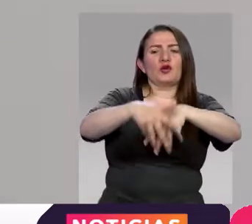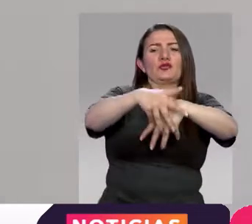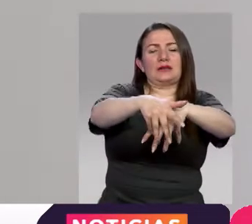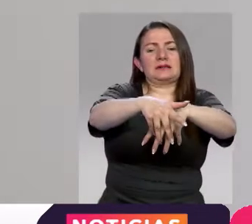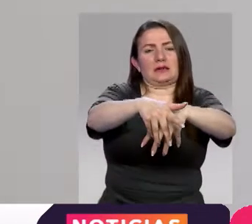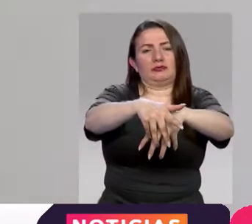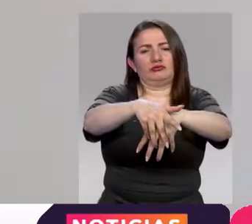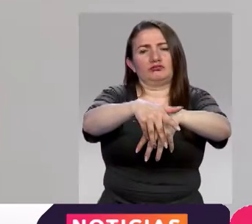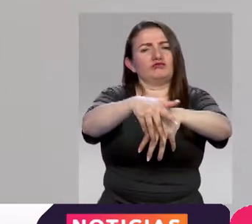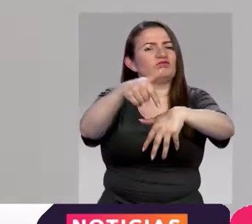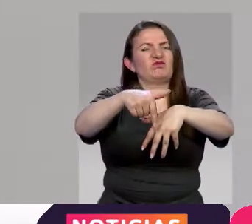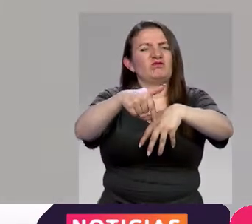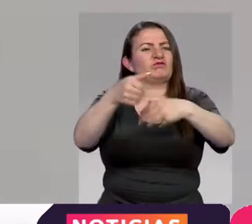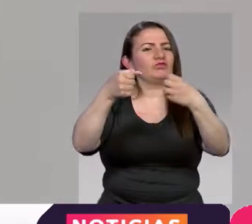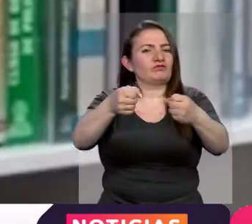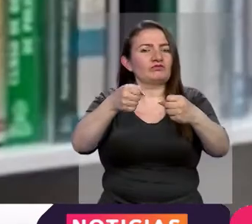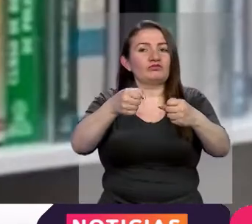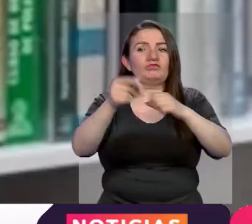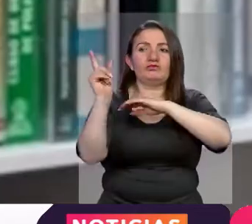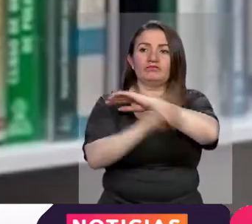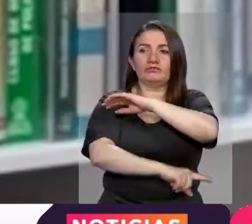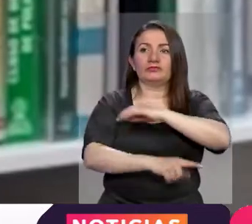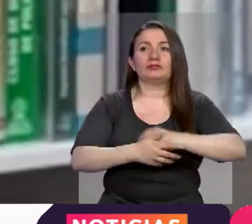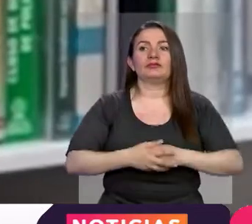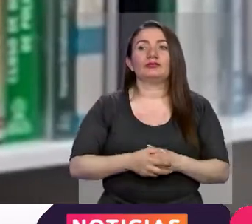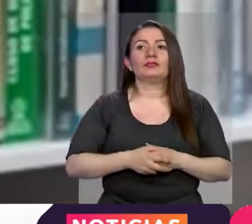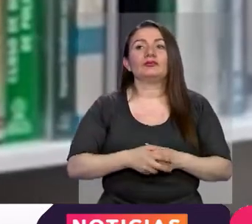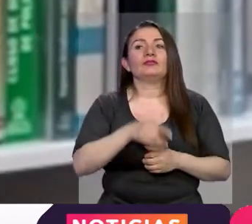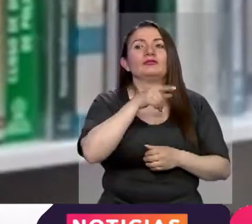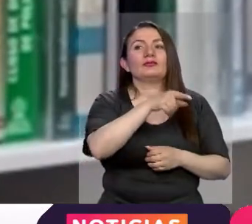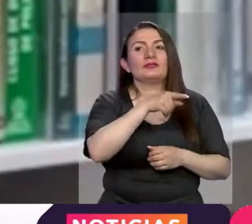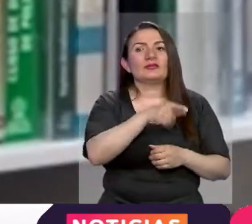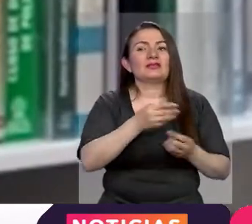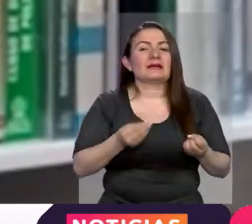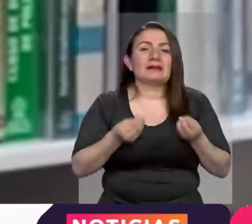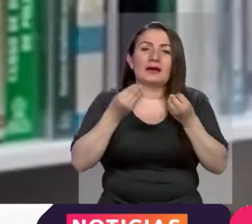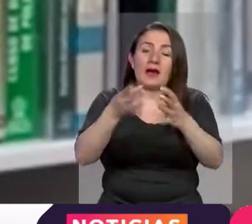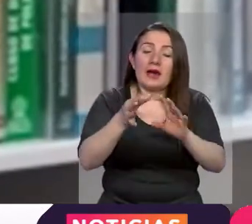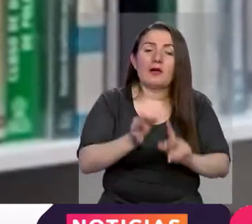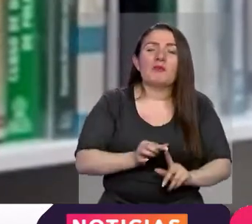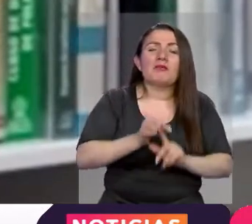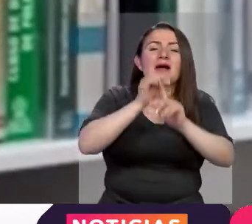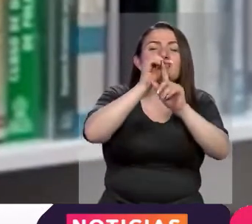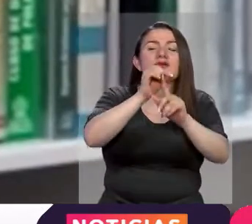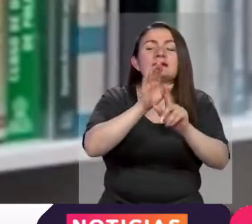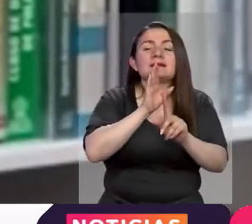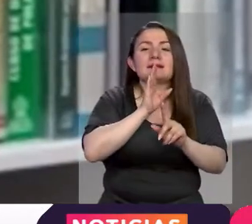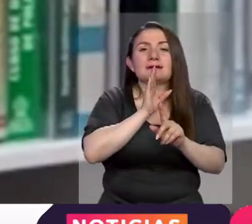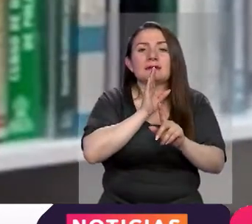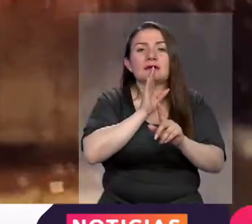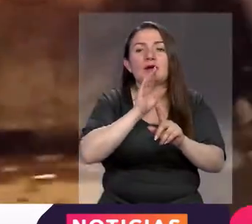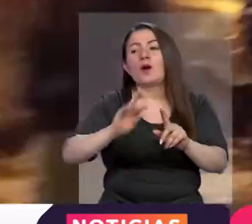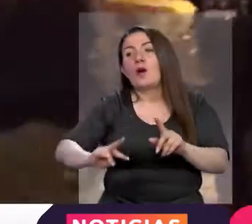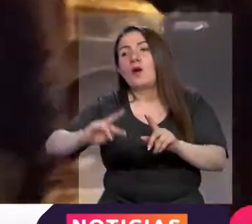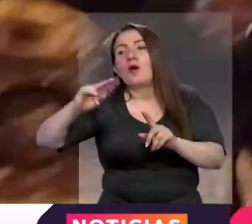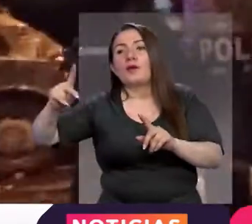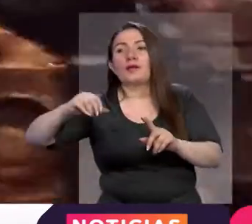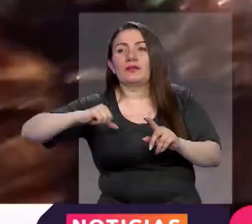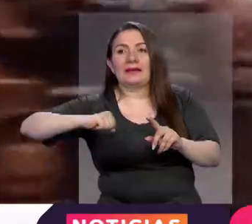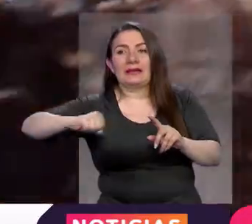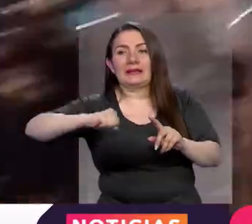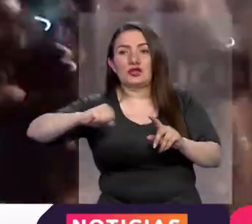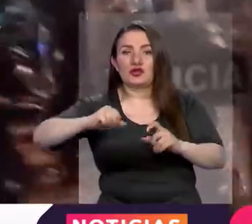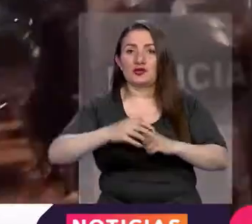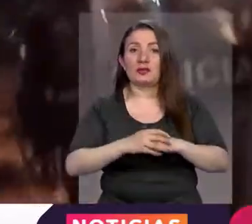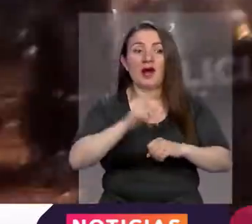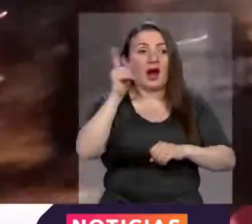se está incurriendo en tipo penal alguno. Y en ese sentido, darle prelación a otros derechos. Muchos de